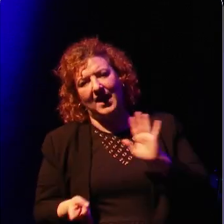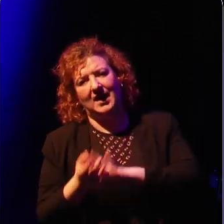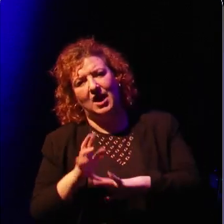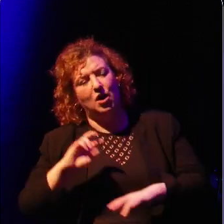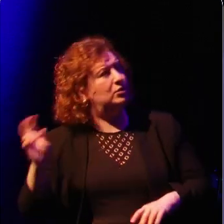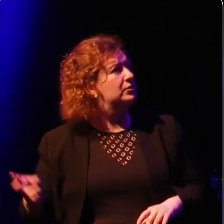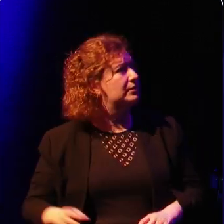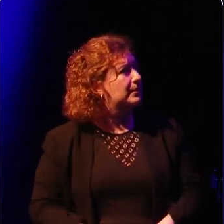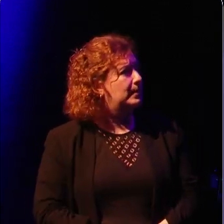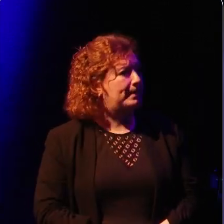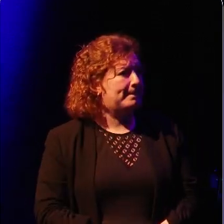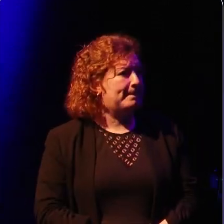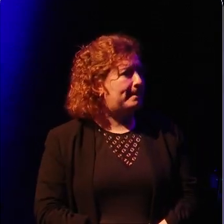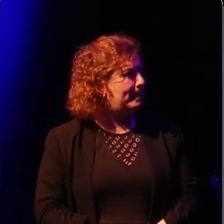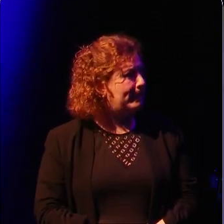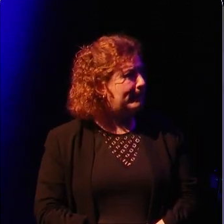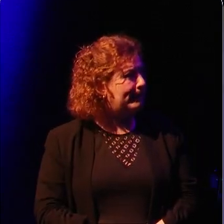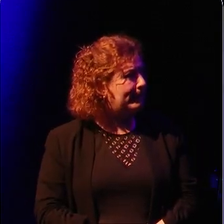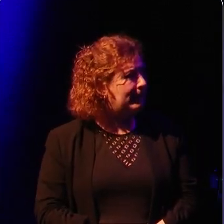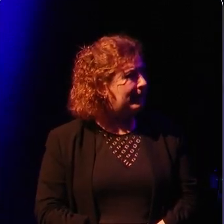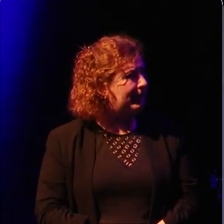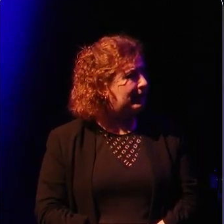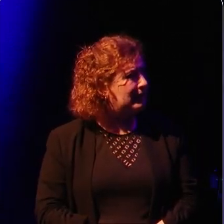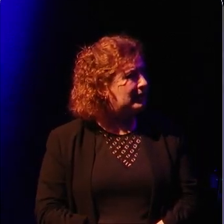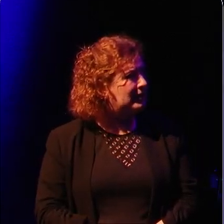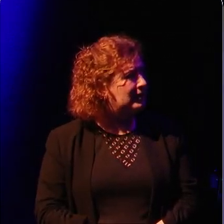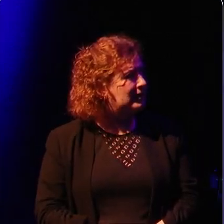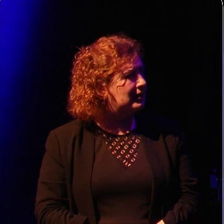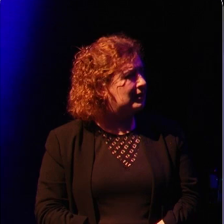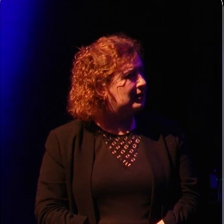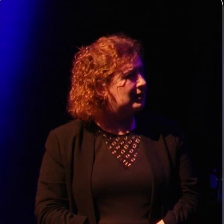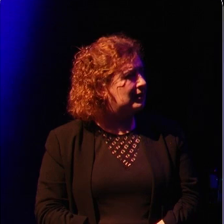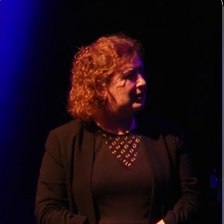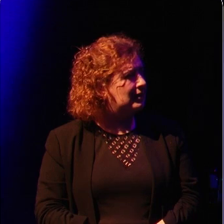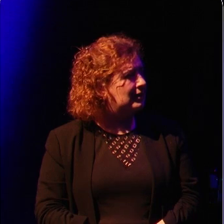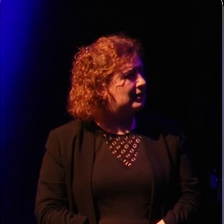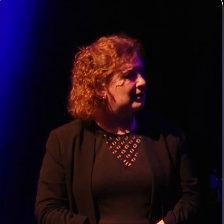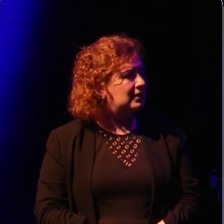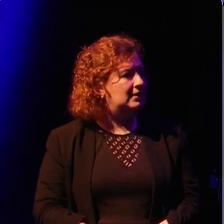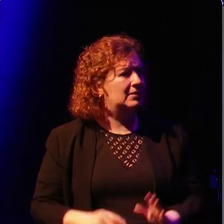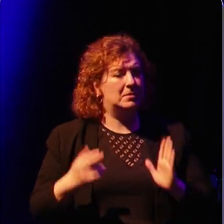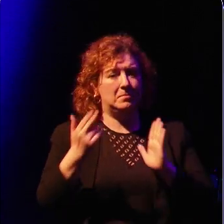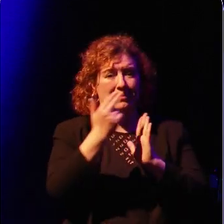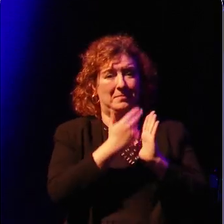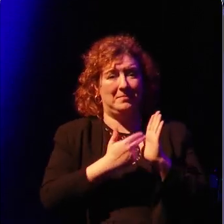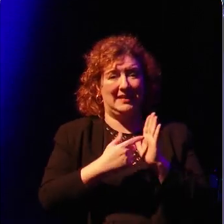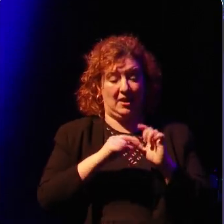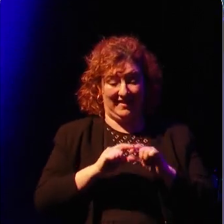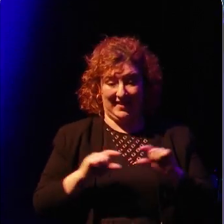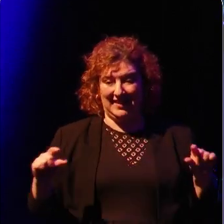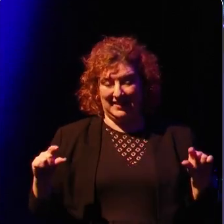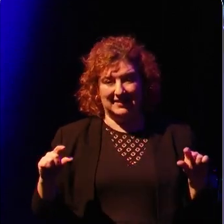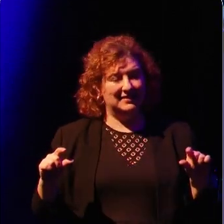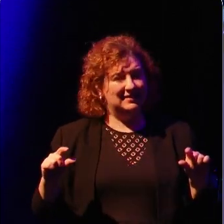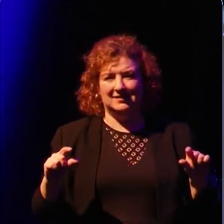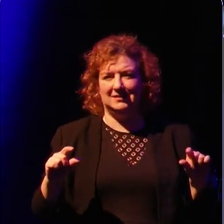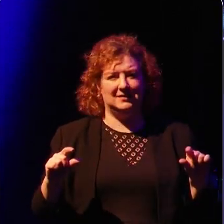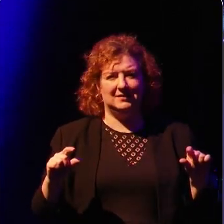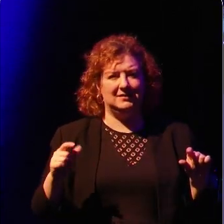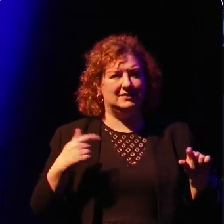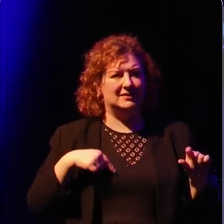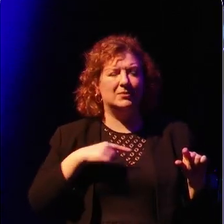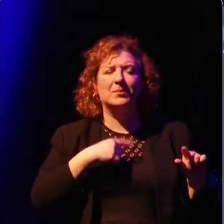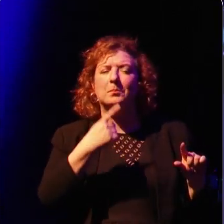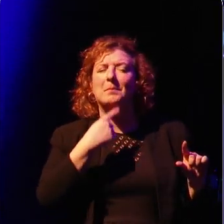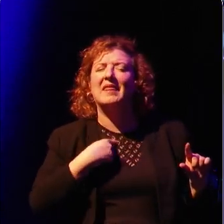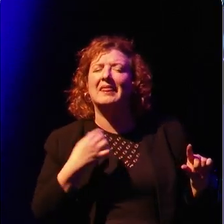sepáis que es más problemático saber lo que dice aquí que pintarlo. Porque hay que acertar muy bien con lo